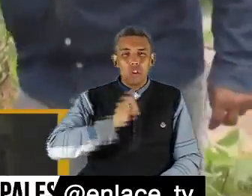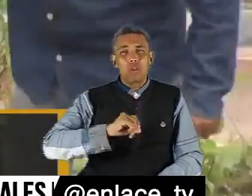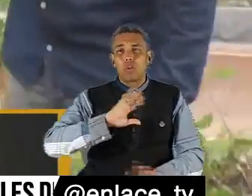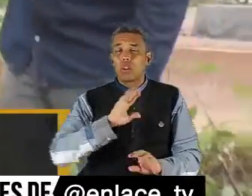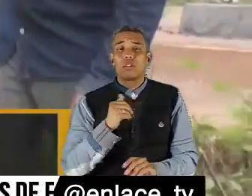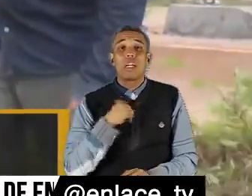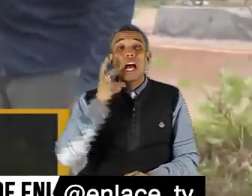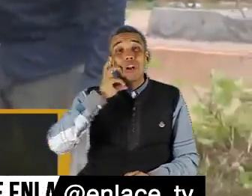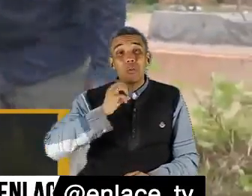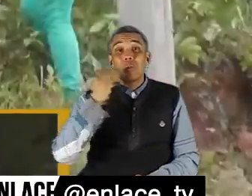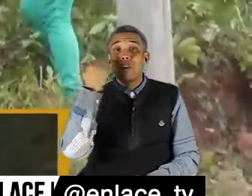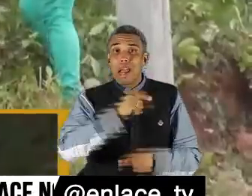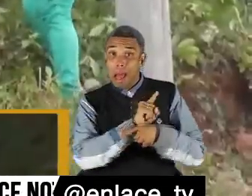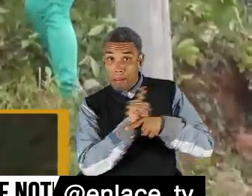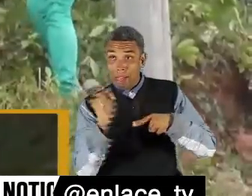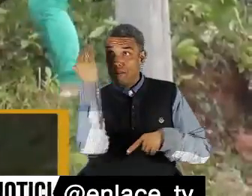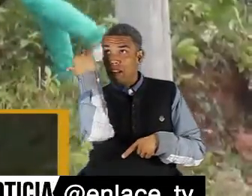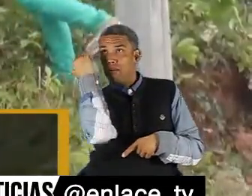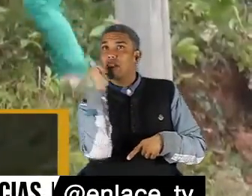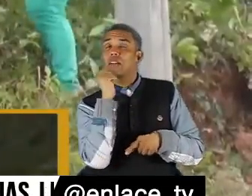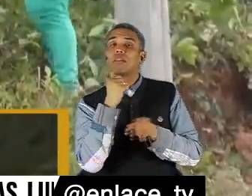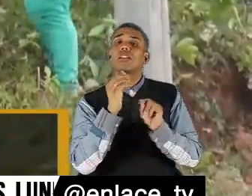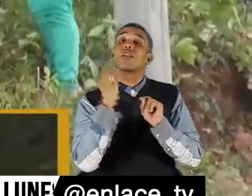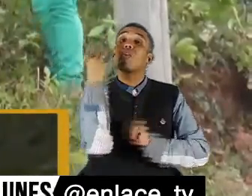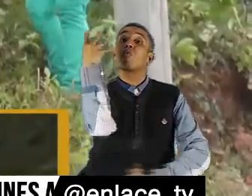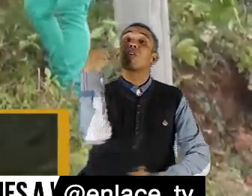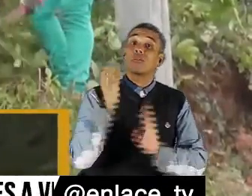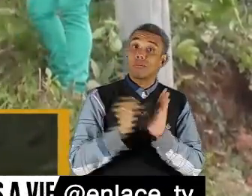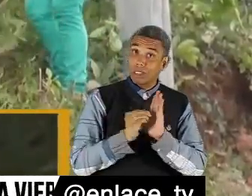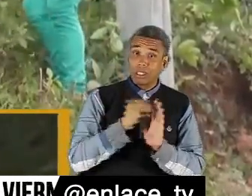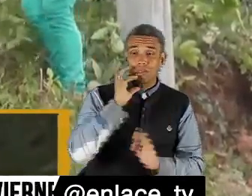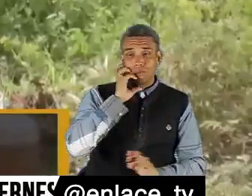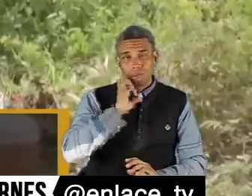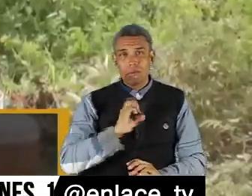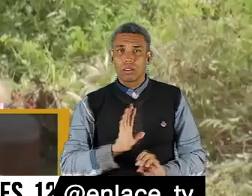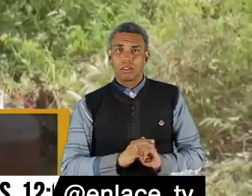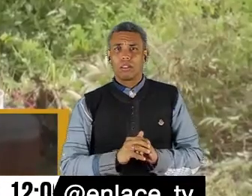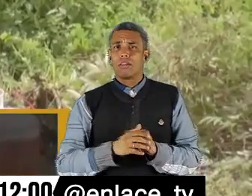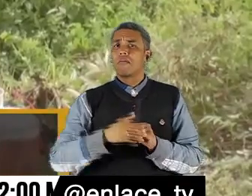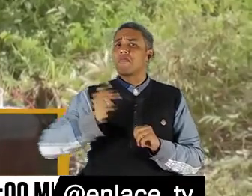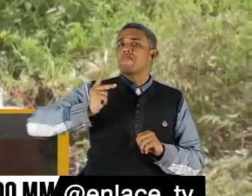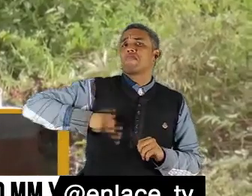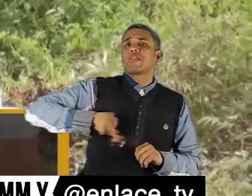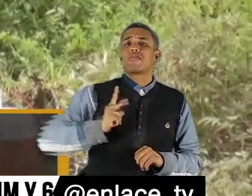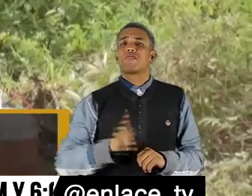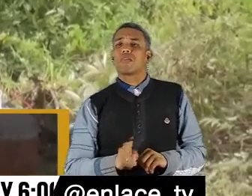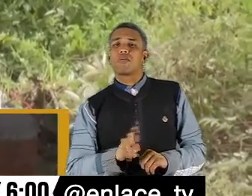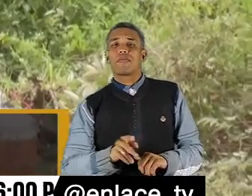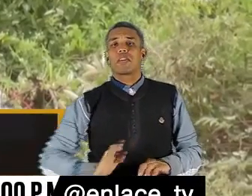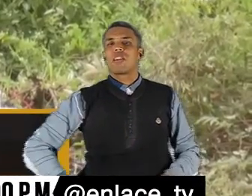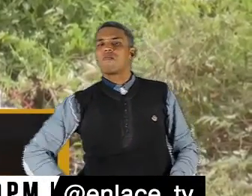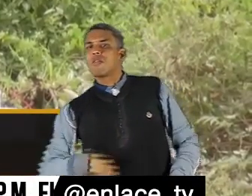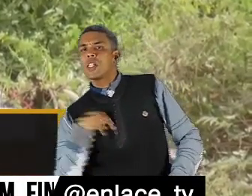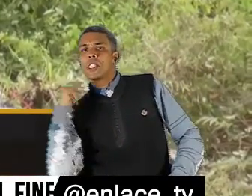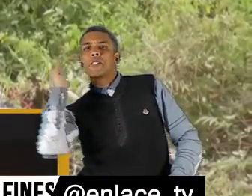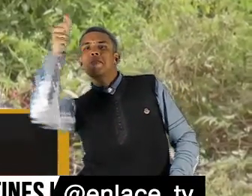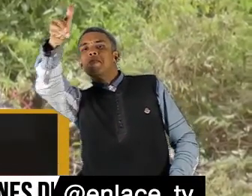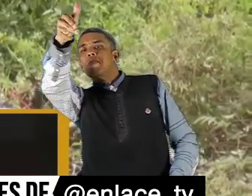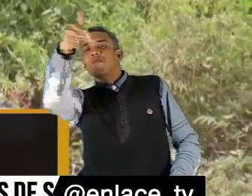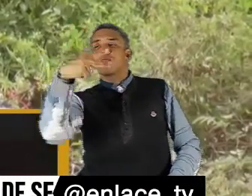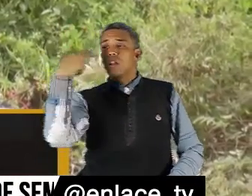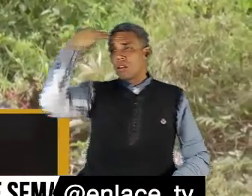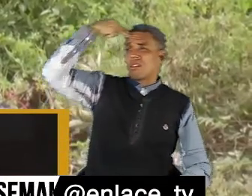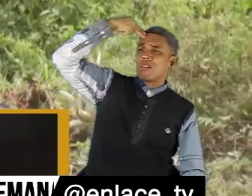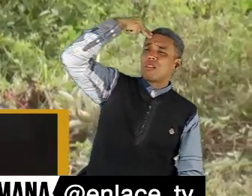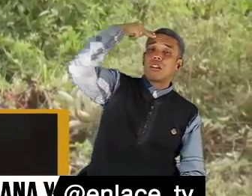4 atracos que hubieron y ya no solamente la gente sale y entrégueme las cosas, sino que ya lo van cogiendo a plomo, como pasó el viernes precisamente el caso